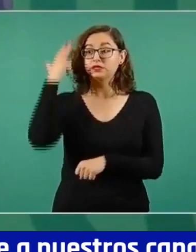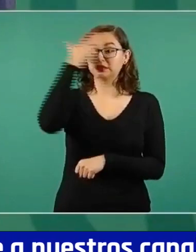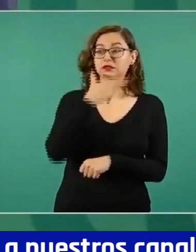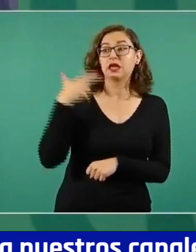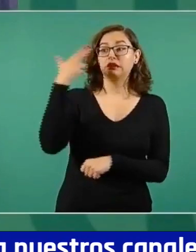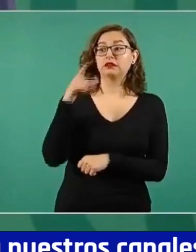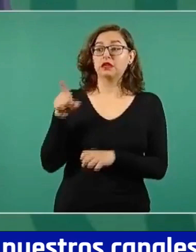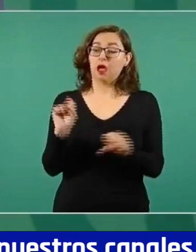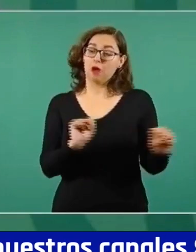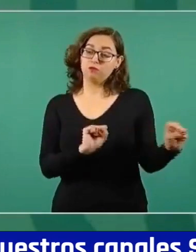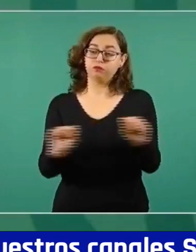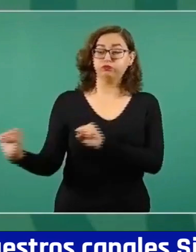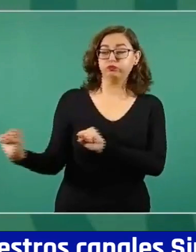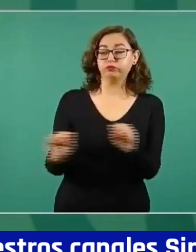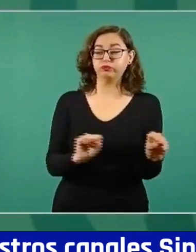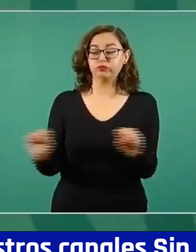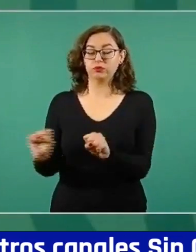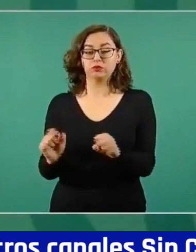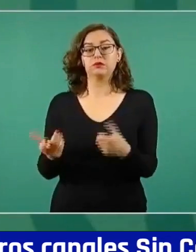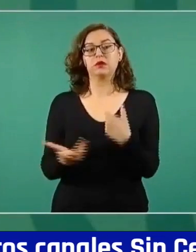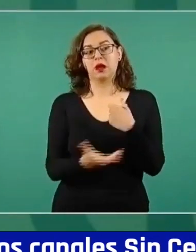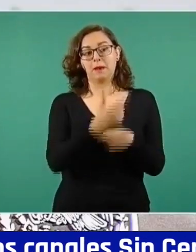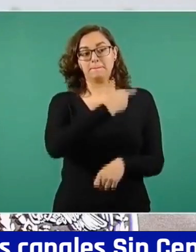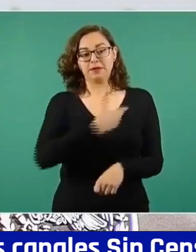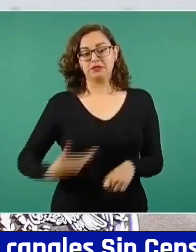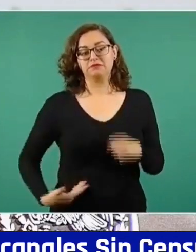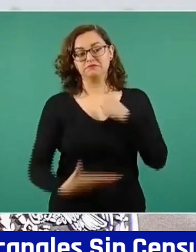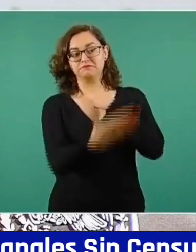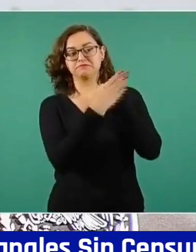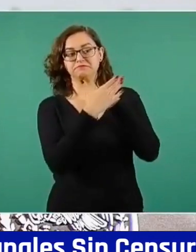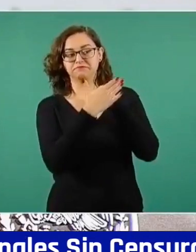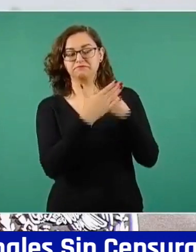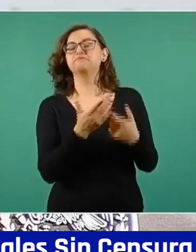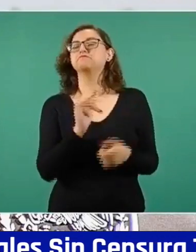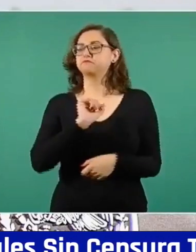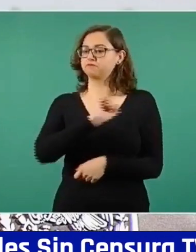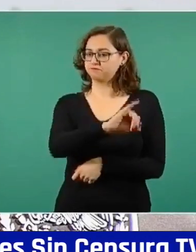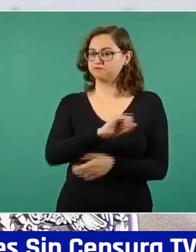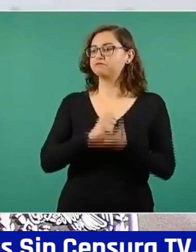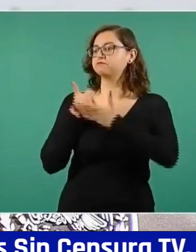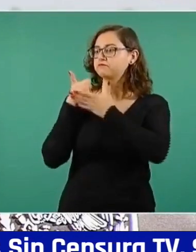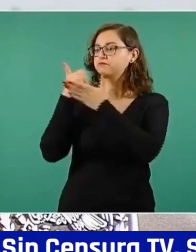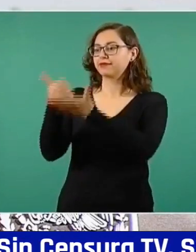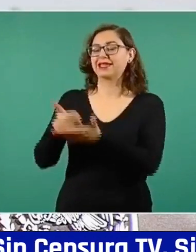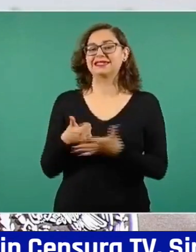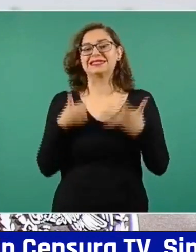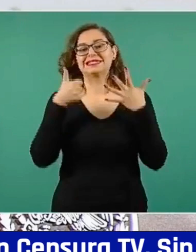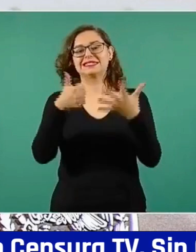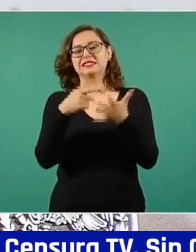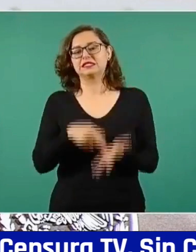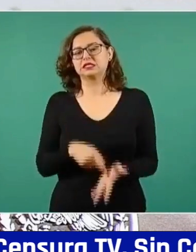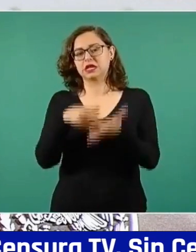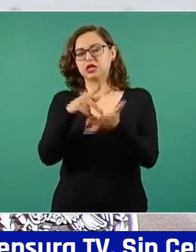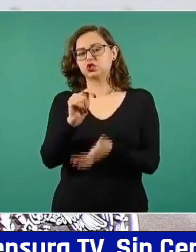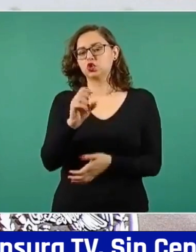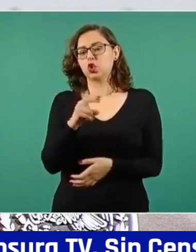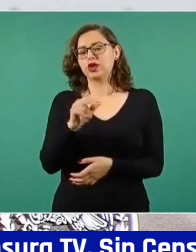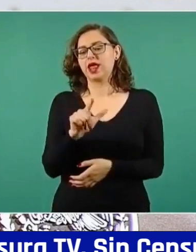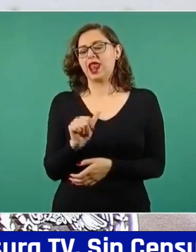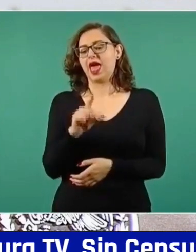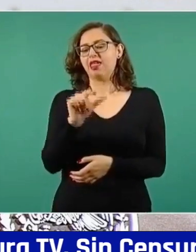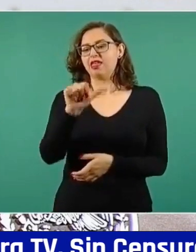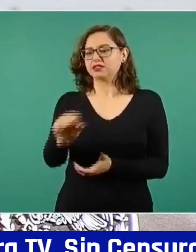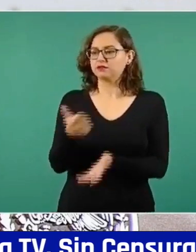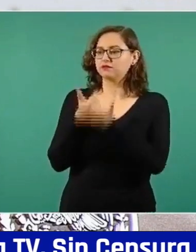señor presidente, se enviaron 6 toneladas de ayuda humanitaria. Aprovecho la ocasión para reconocer las gestiones y coordinación